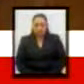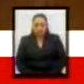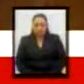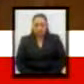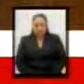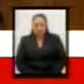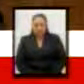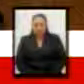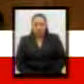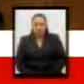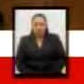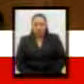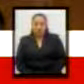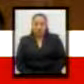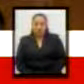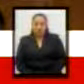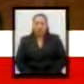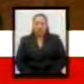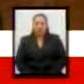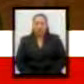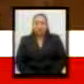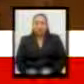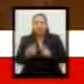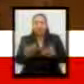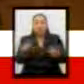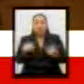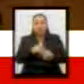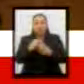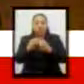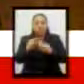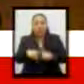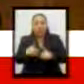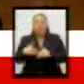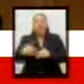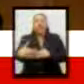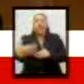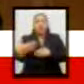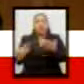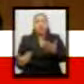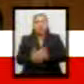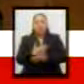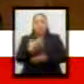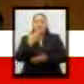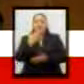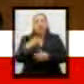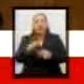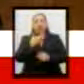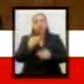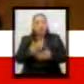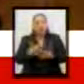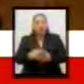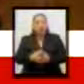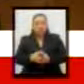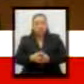cosas que tiene que hacer? Esas son las cosas que vamos a discutir de ahora en adelante. ¿Quién hace mejor las